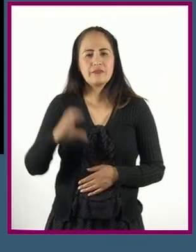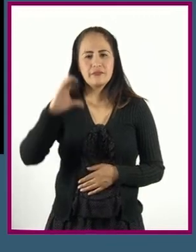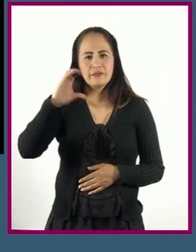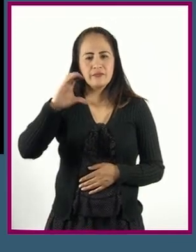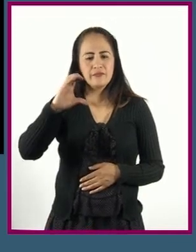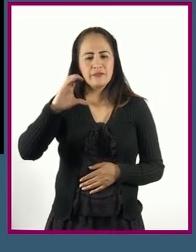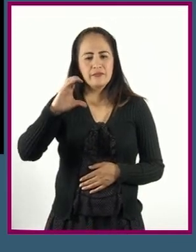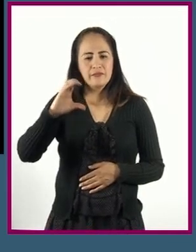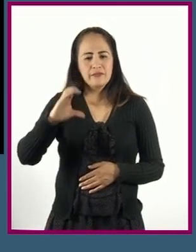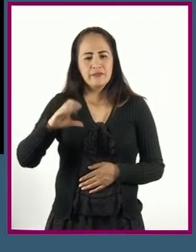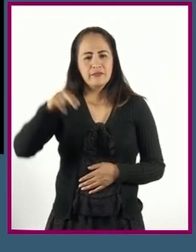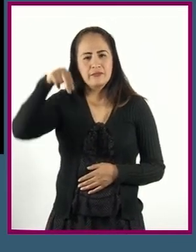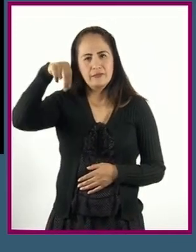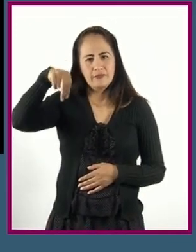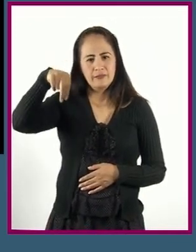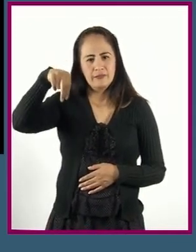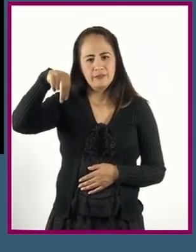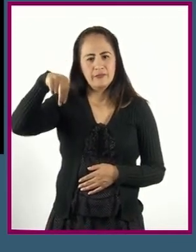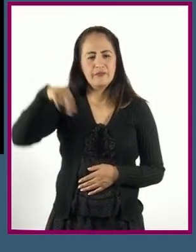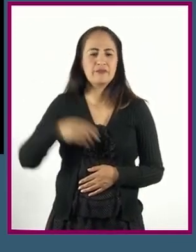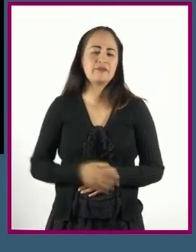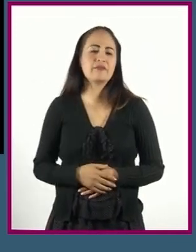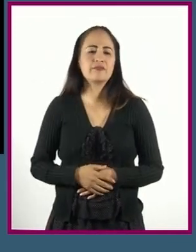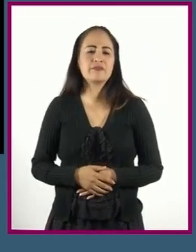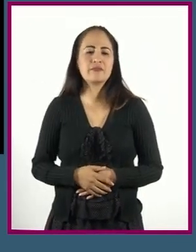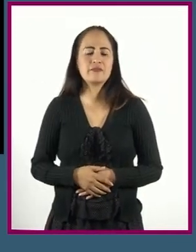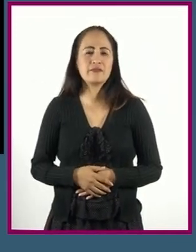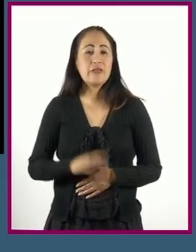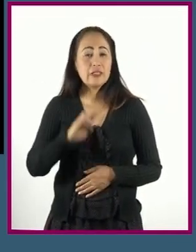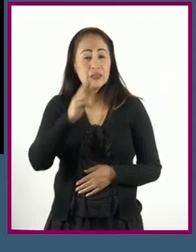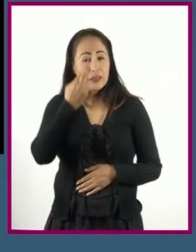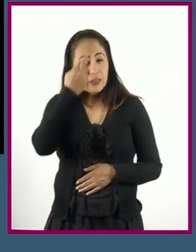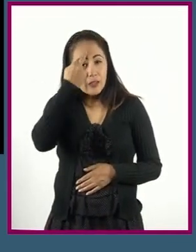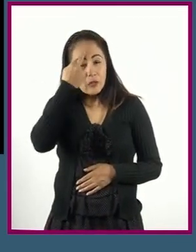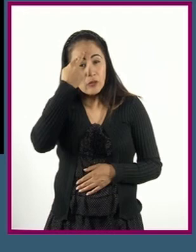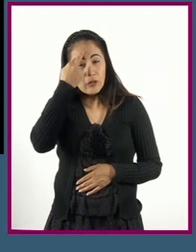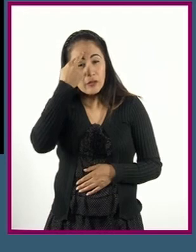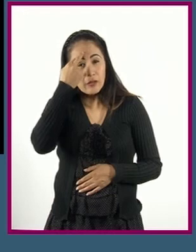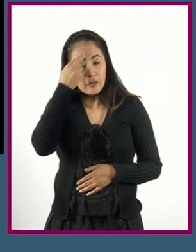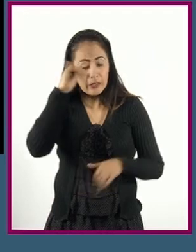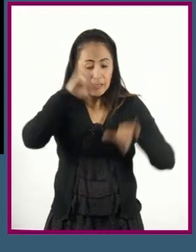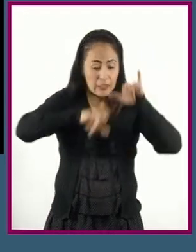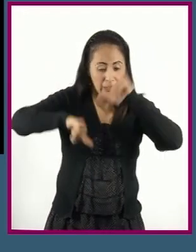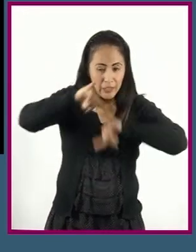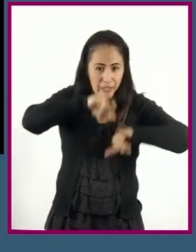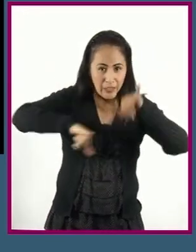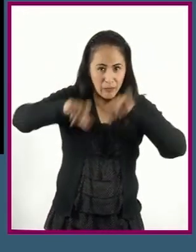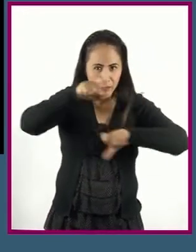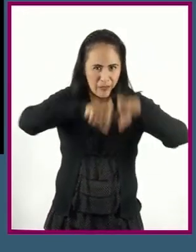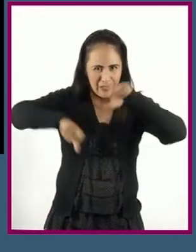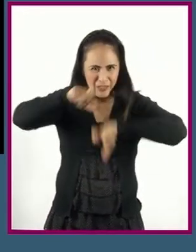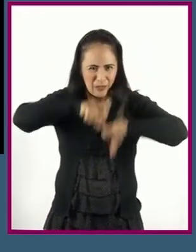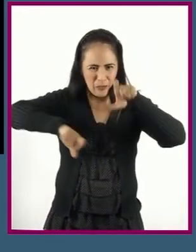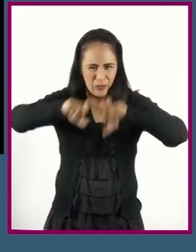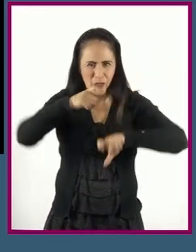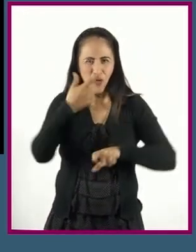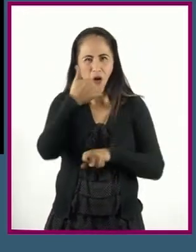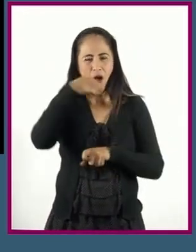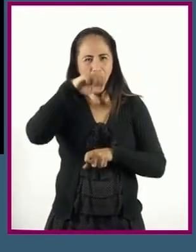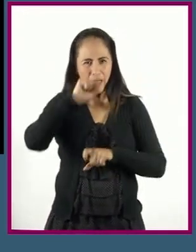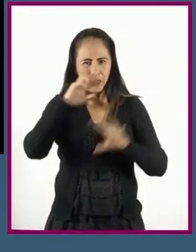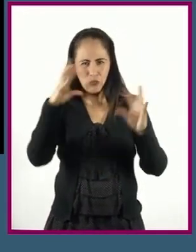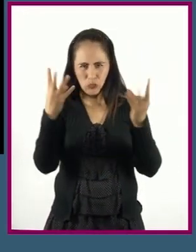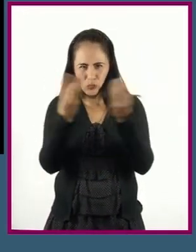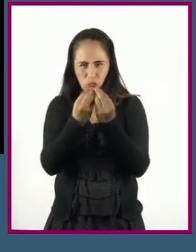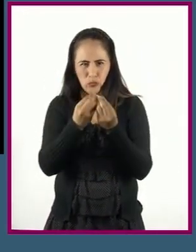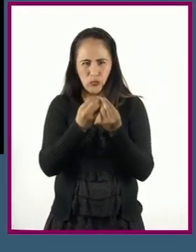carbono y nitrógeno. Pero recuerden que los elementos gaseosos forman moléculas diatómicas.